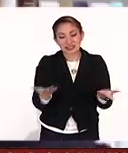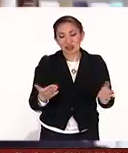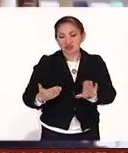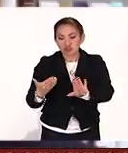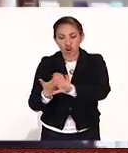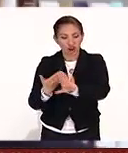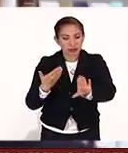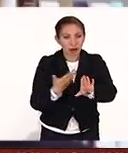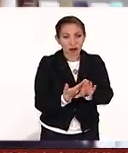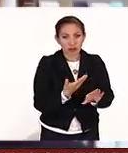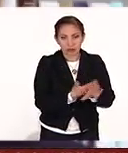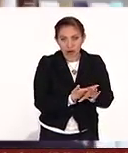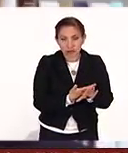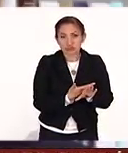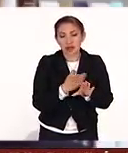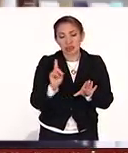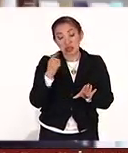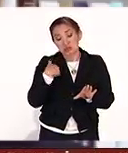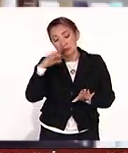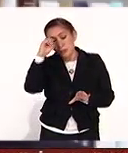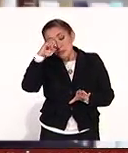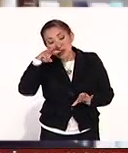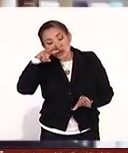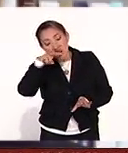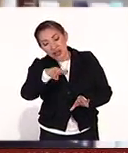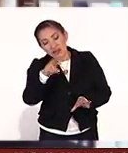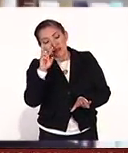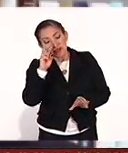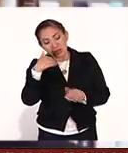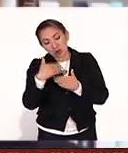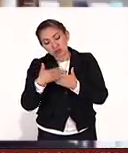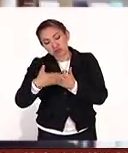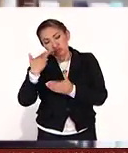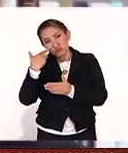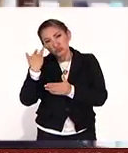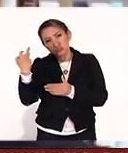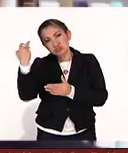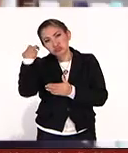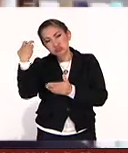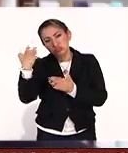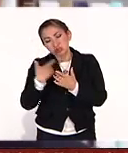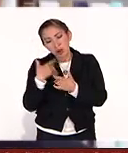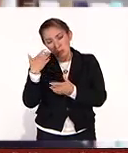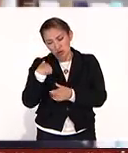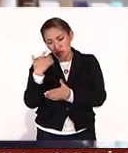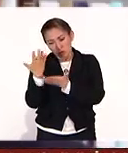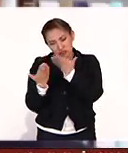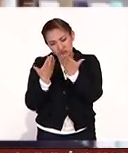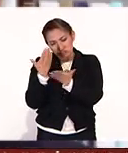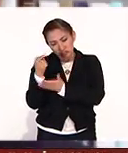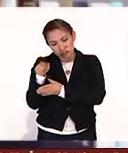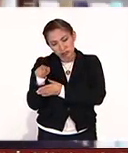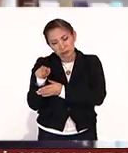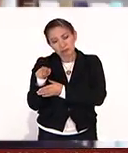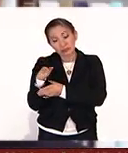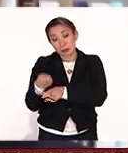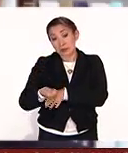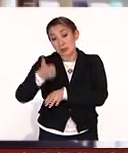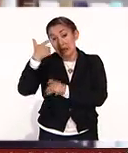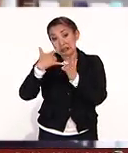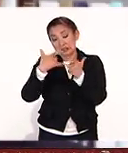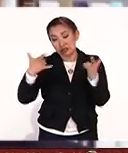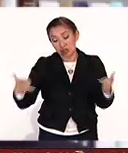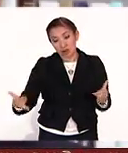atentados, desde la perspectiva y revisando los archivos y mis estudios, es la primera ocasión en la historia